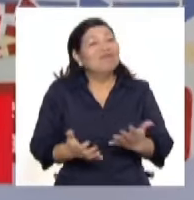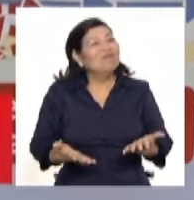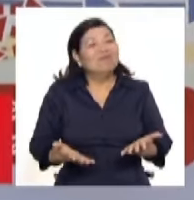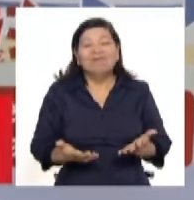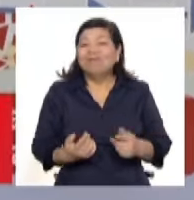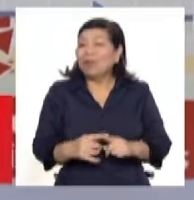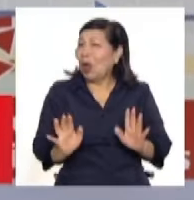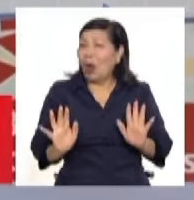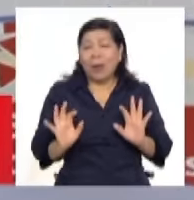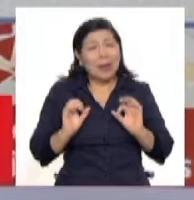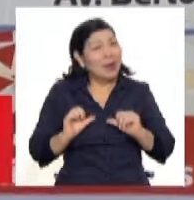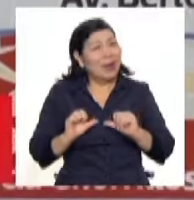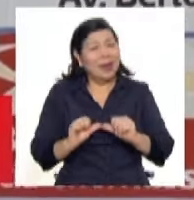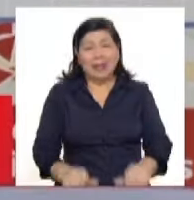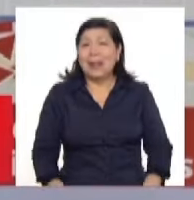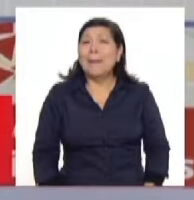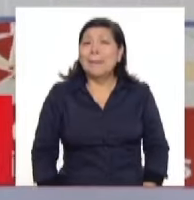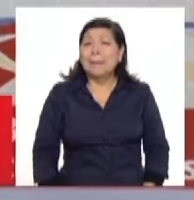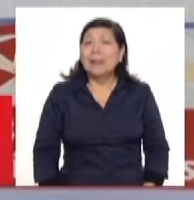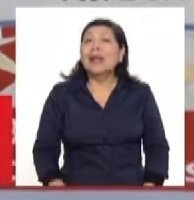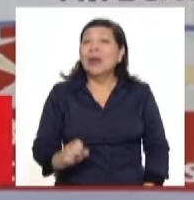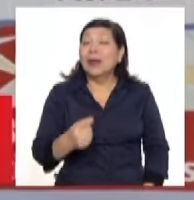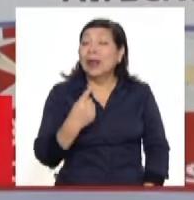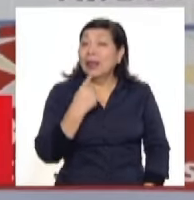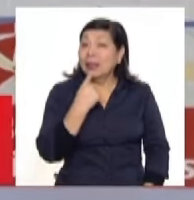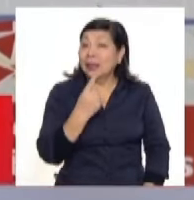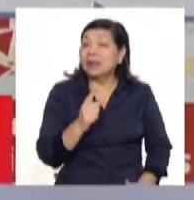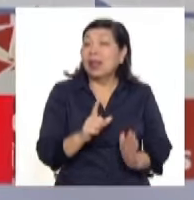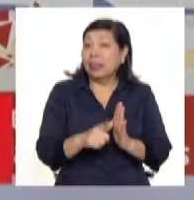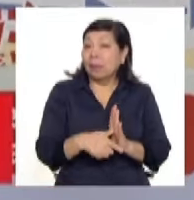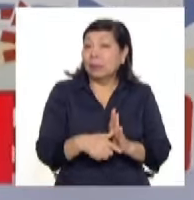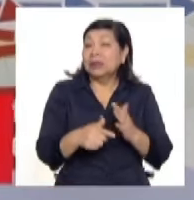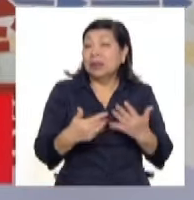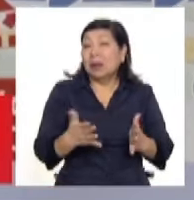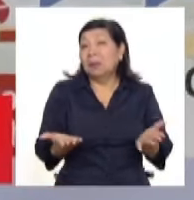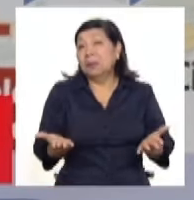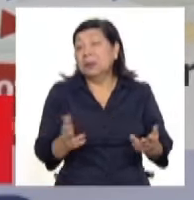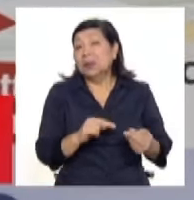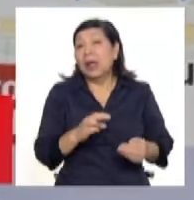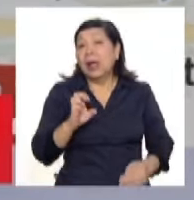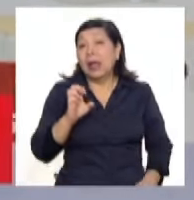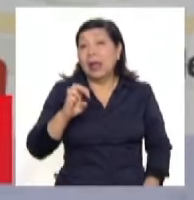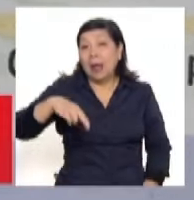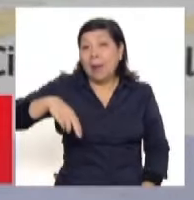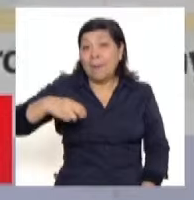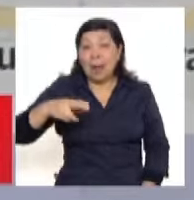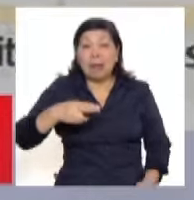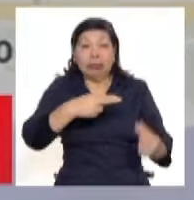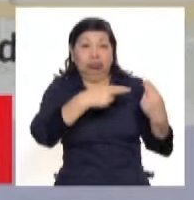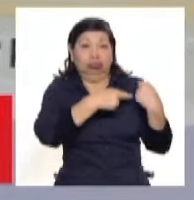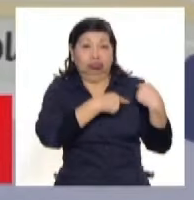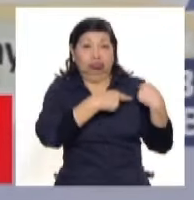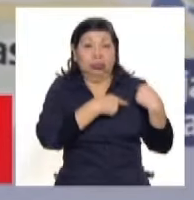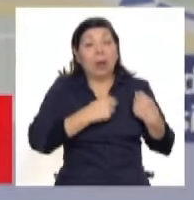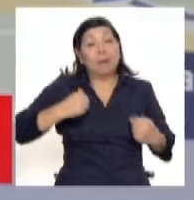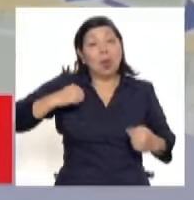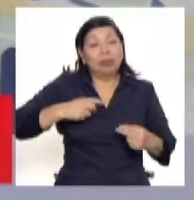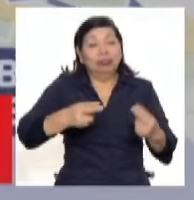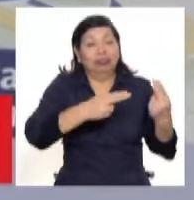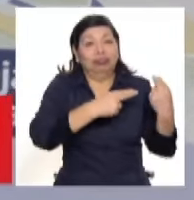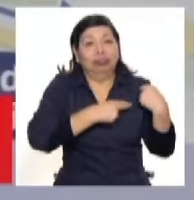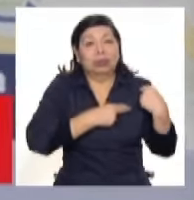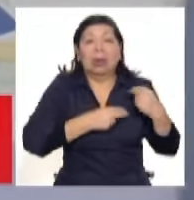hay fecha final, es fecha permanente. Por el contrario, lo que se viene después ya será a cargo de MAPE, que es la empresa ejecutora municipal,